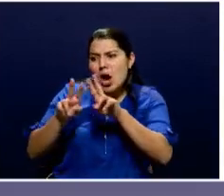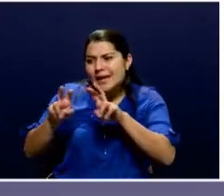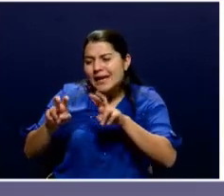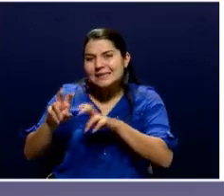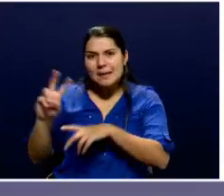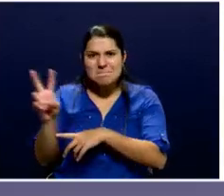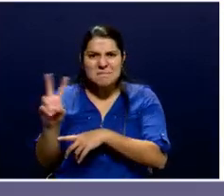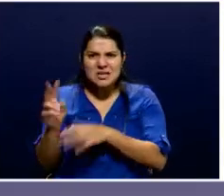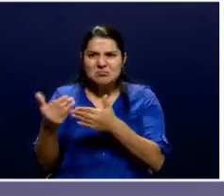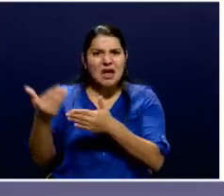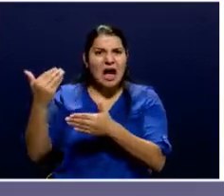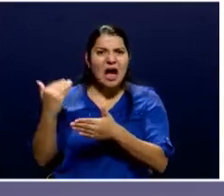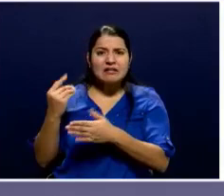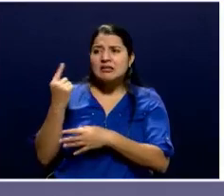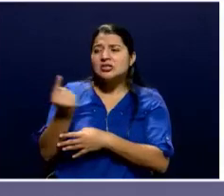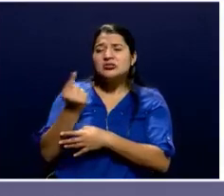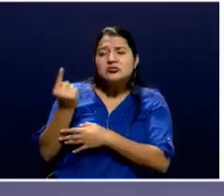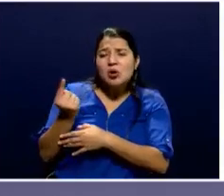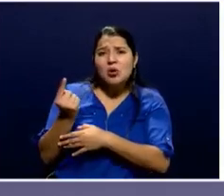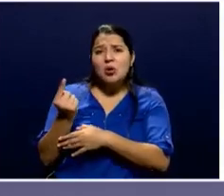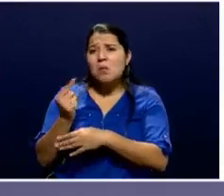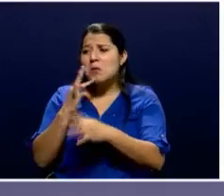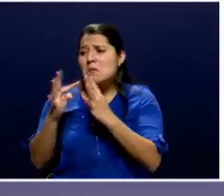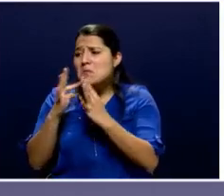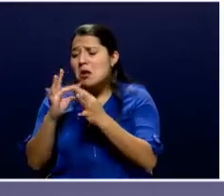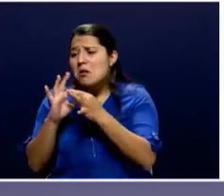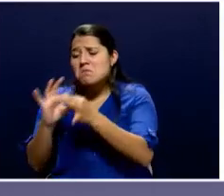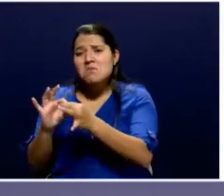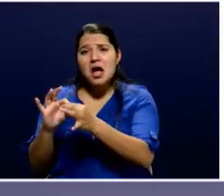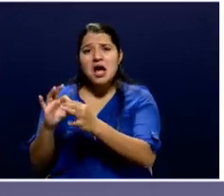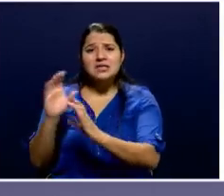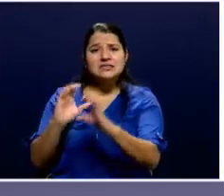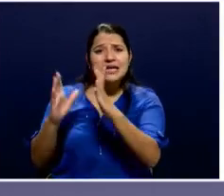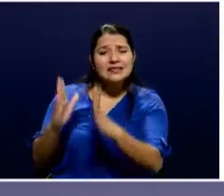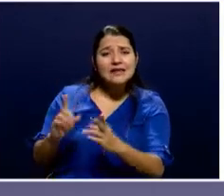estaba reducido a un grupo de científicos, de médicos, de